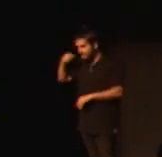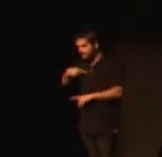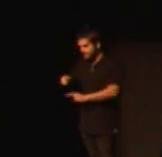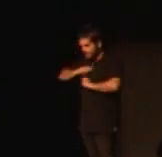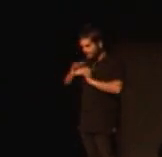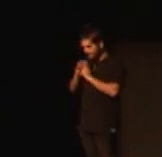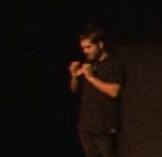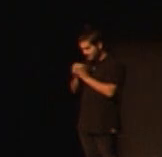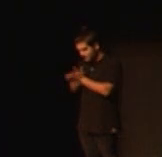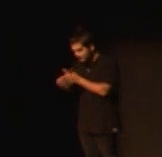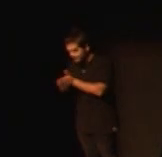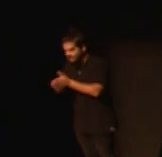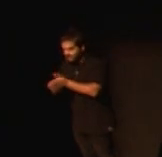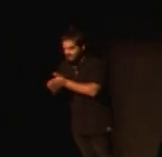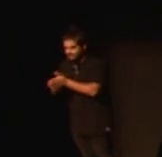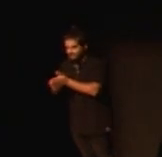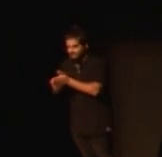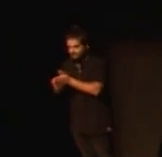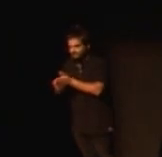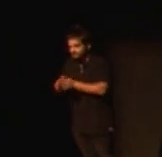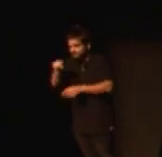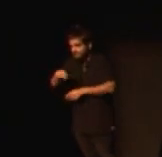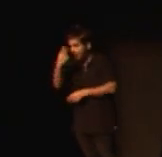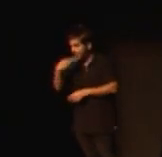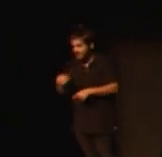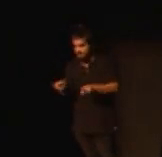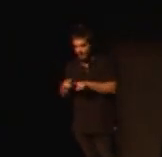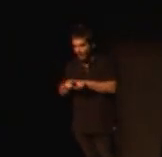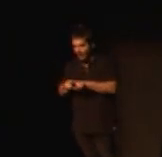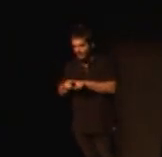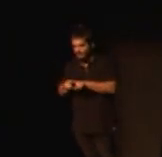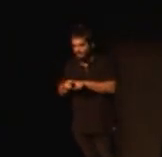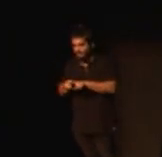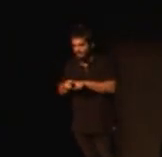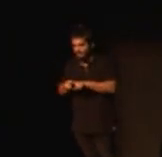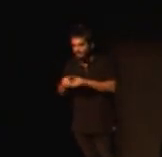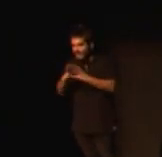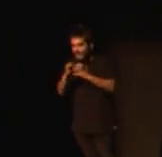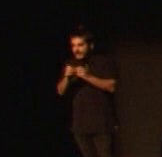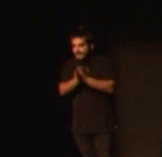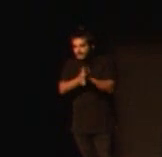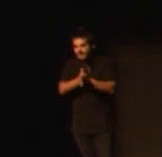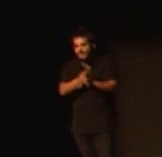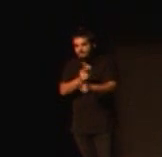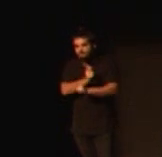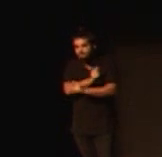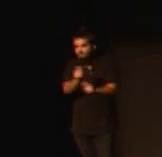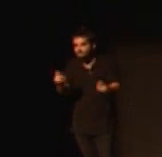este escenario. No solo inspiráis a personas y a instituciones, sois capaces de inspirar a regiones.